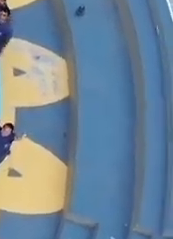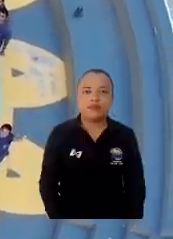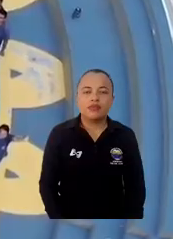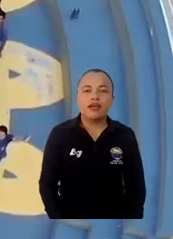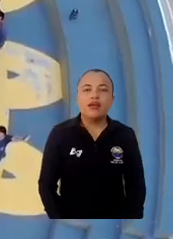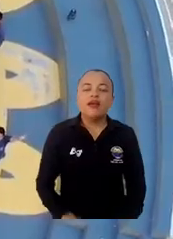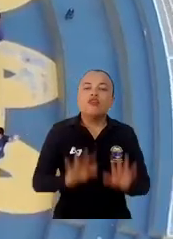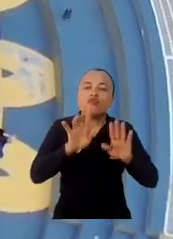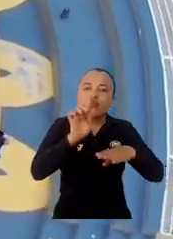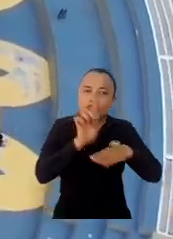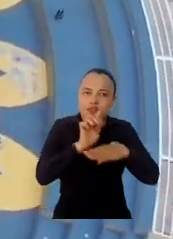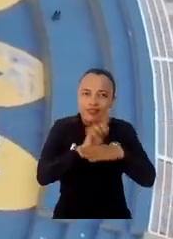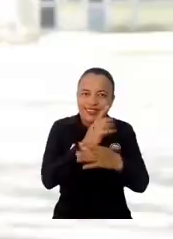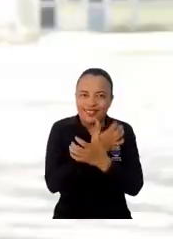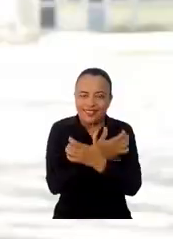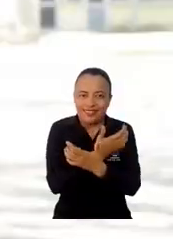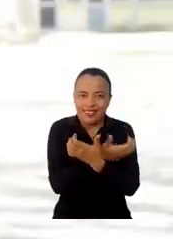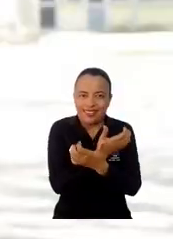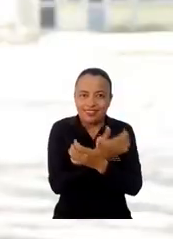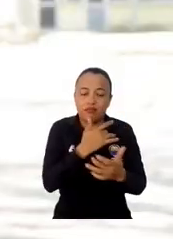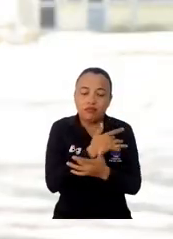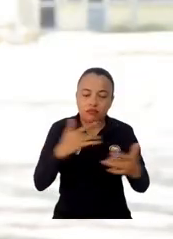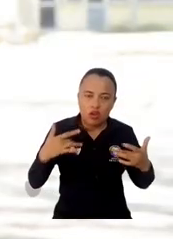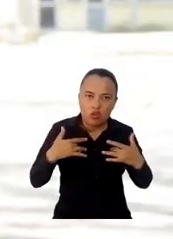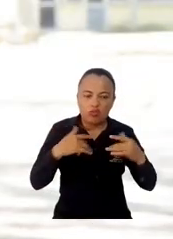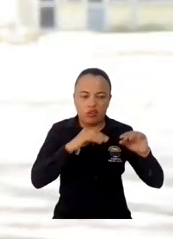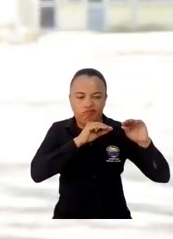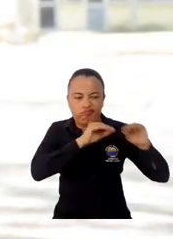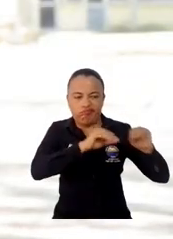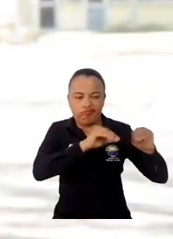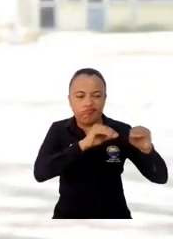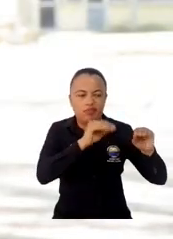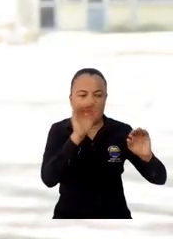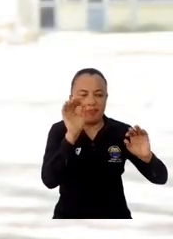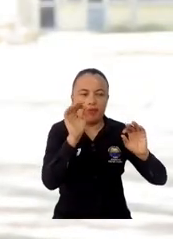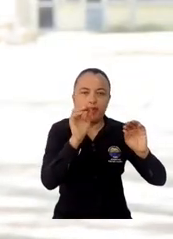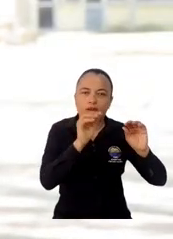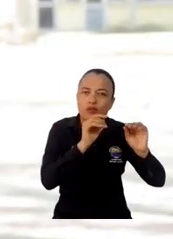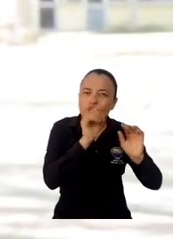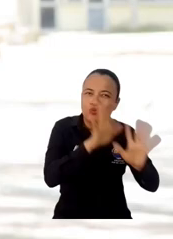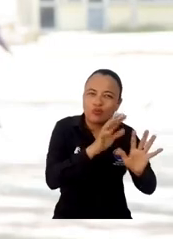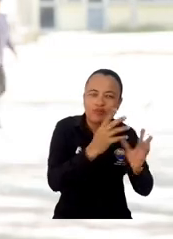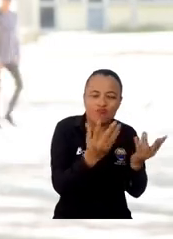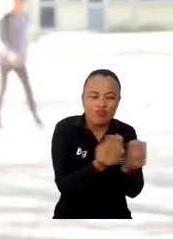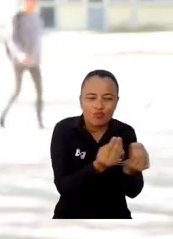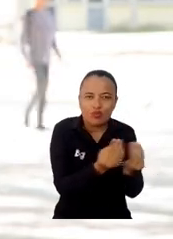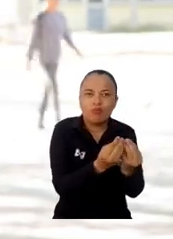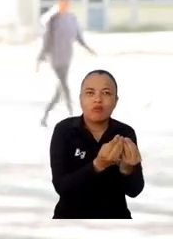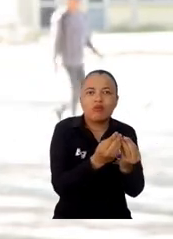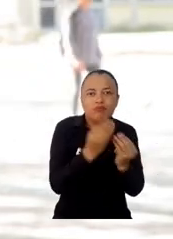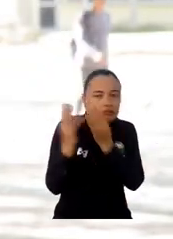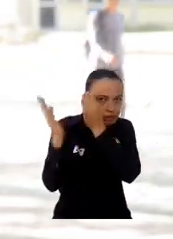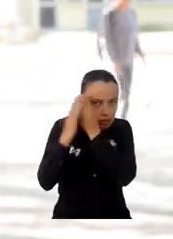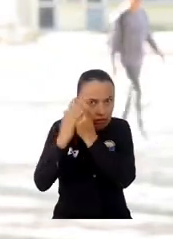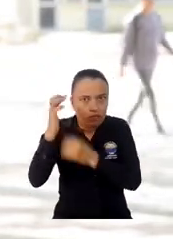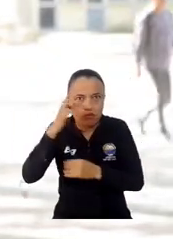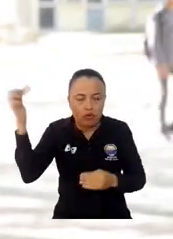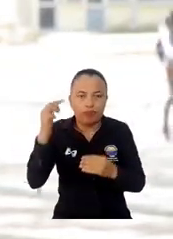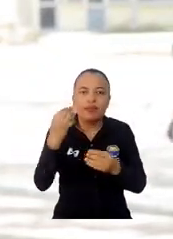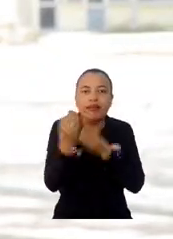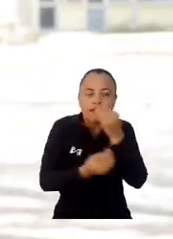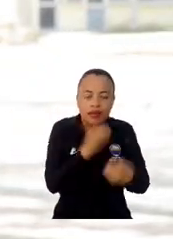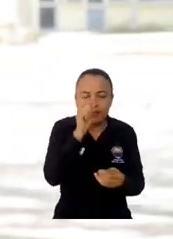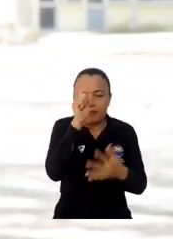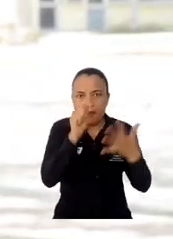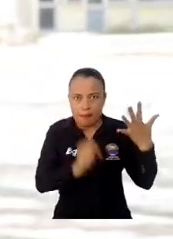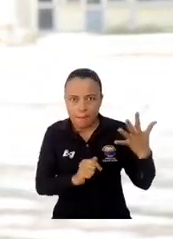La Facultad de Ciencias de la Salud tomó muy en serio la preparación de los chicos en Saber Pro y se tiene varios